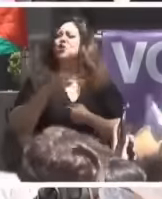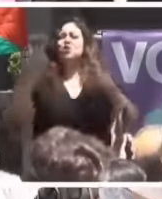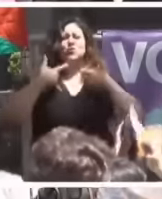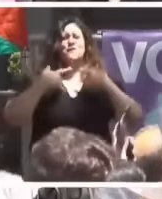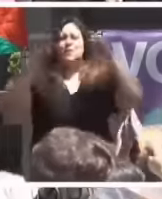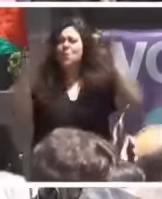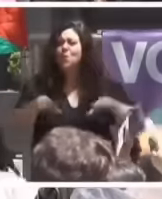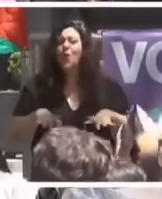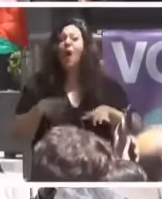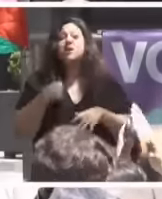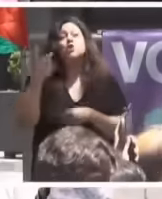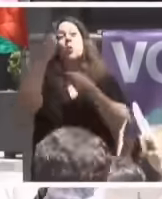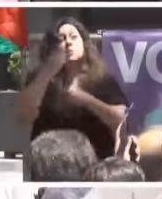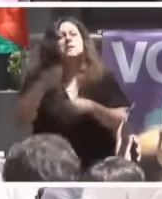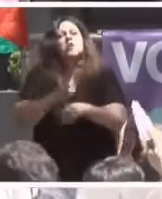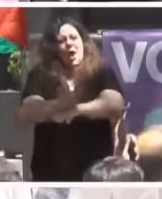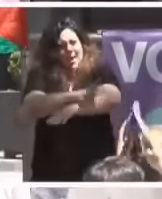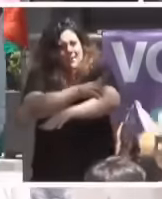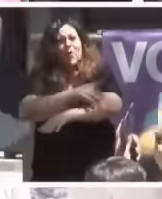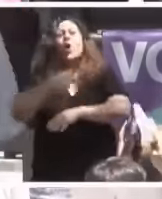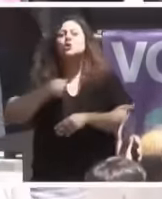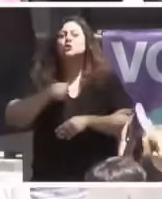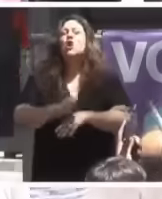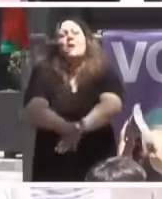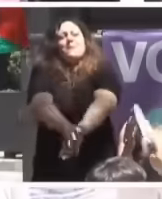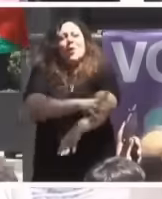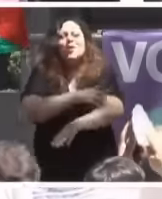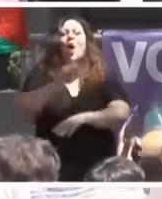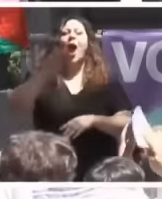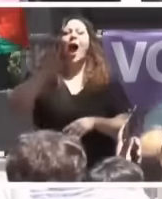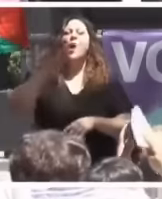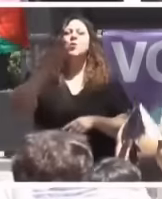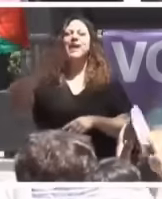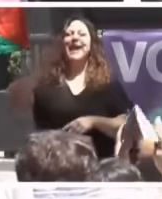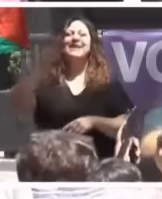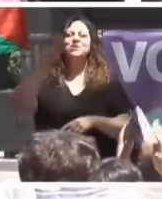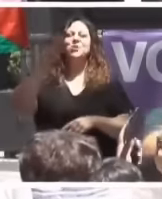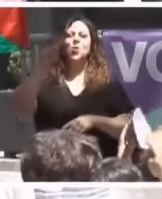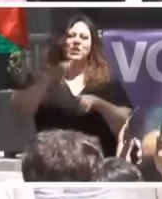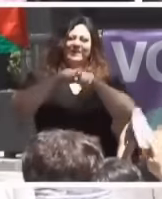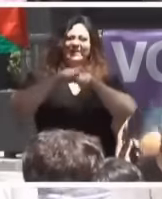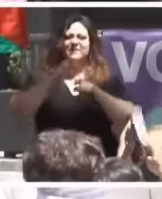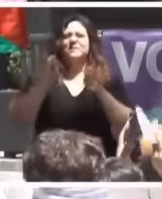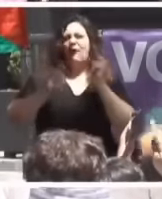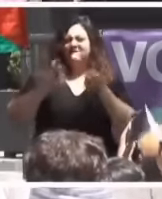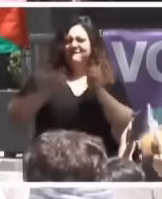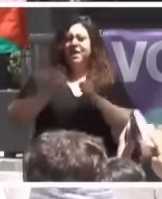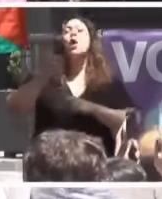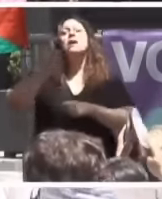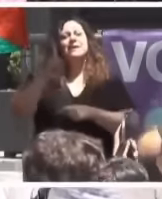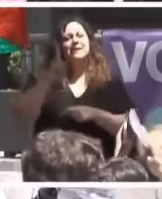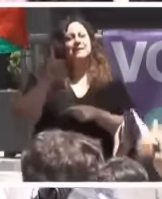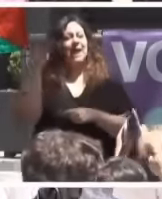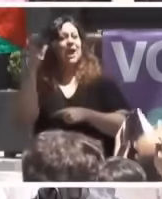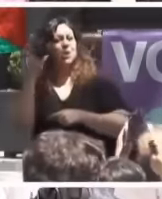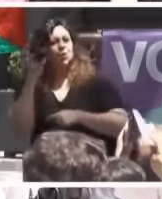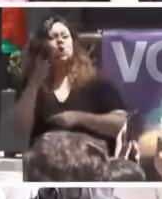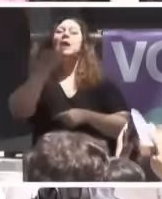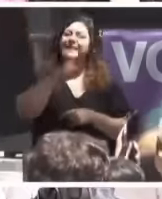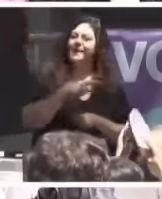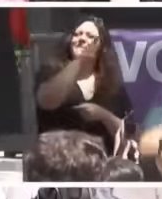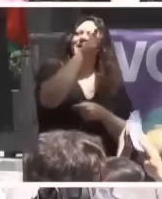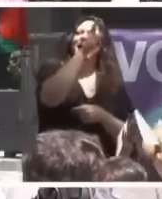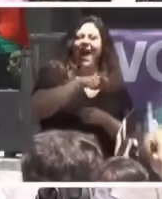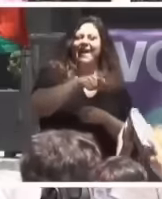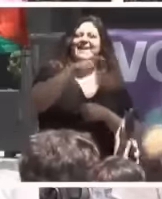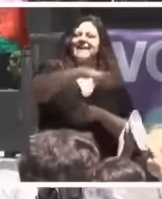podemos emocionarnos y yo lo hago con un aurrescu, que es la danza referencial vasca, y también puedo emocionarme citando a García Lorca en